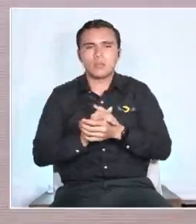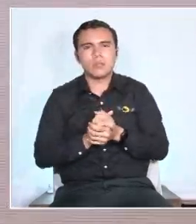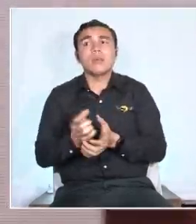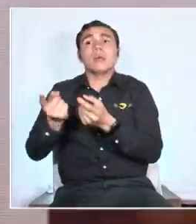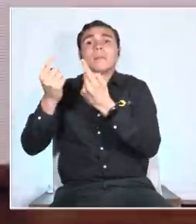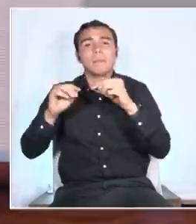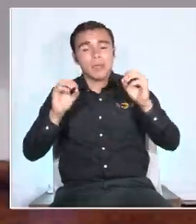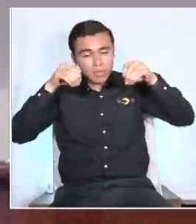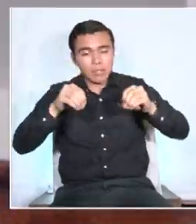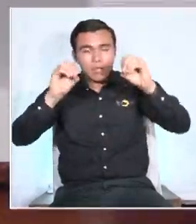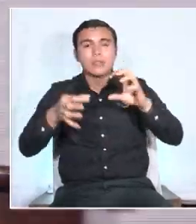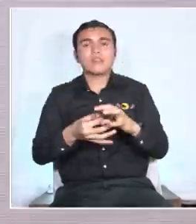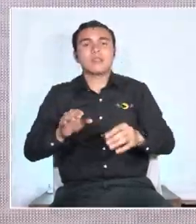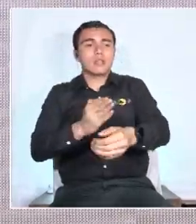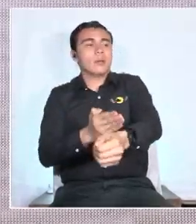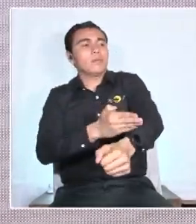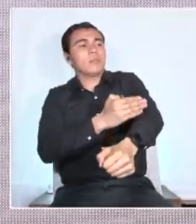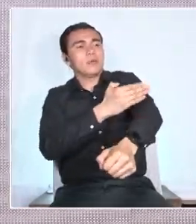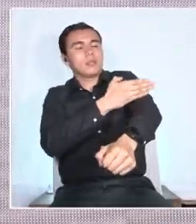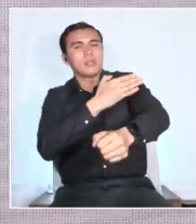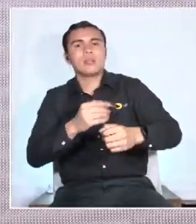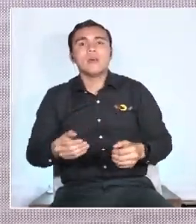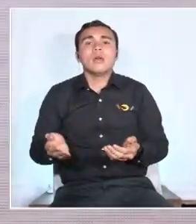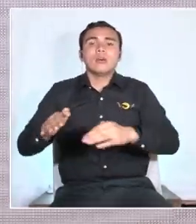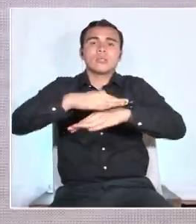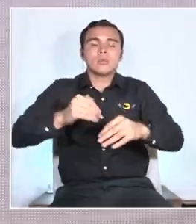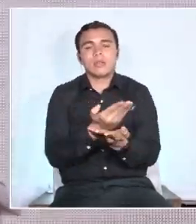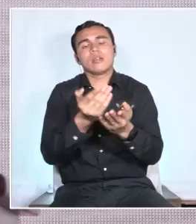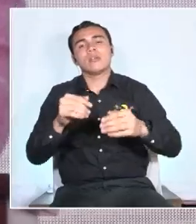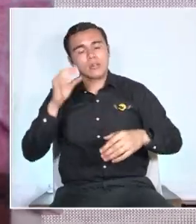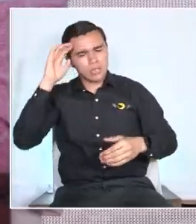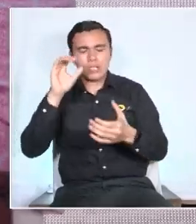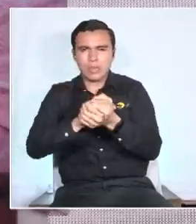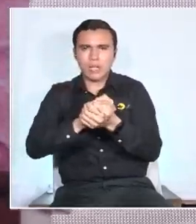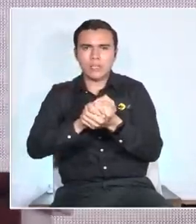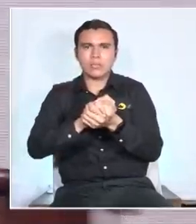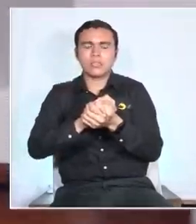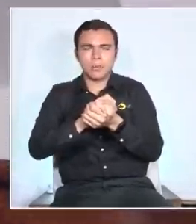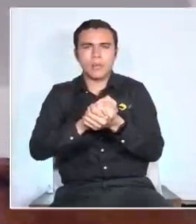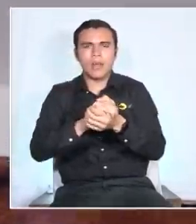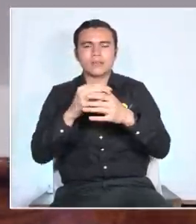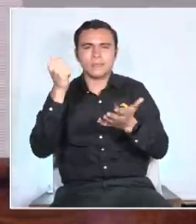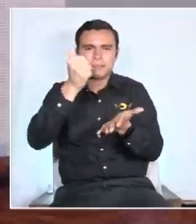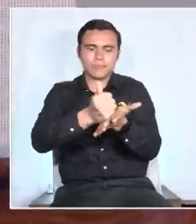Viene una ola de prosperidad sobre aquellos que la creen.